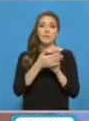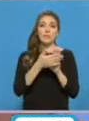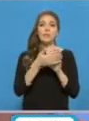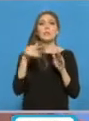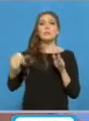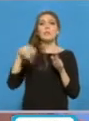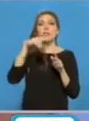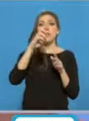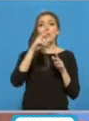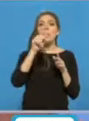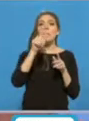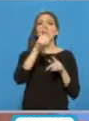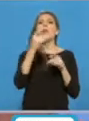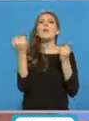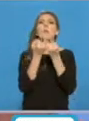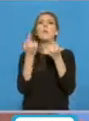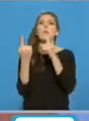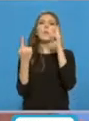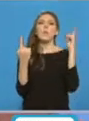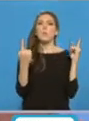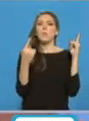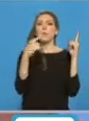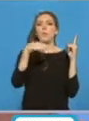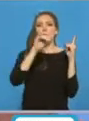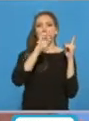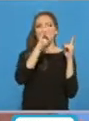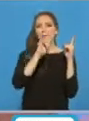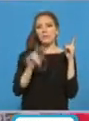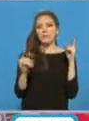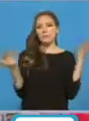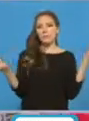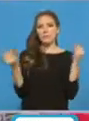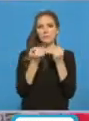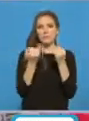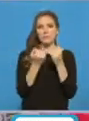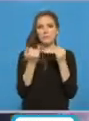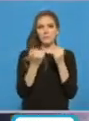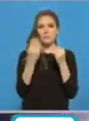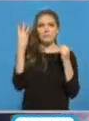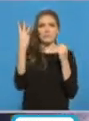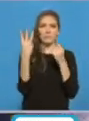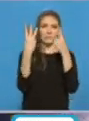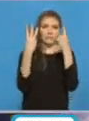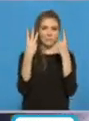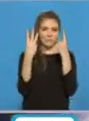3 tortillas de nopal, me refiero en cuanto a la densidad energética. Sí. O media de sí. harina.